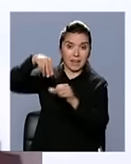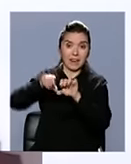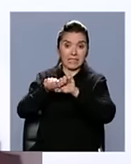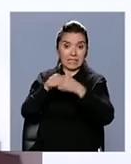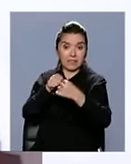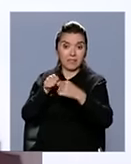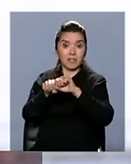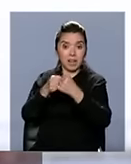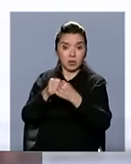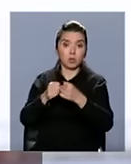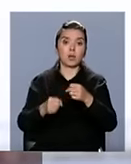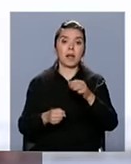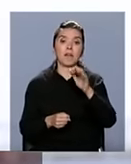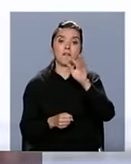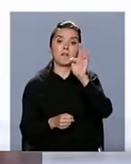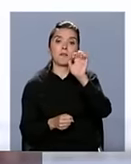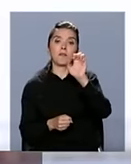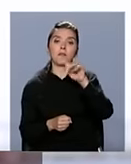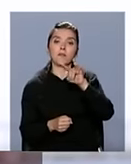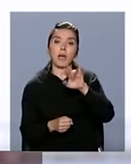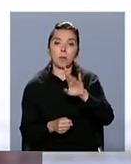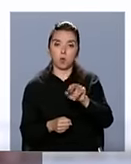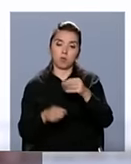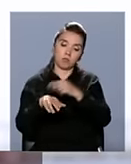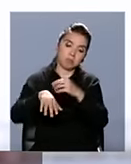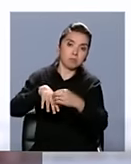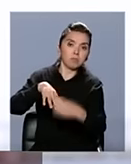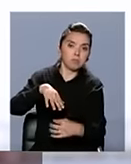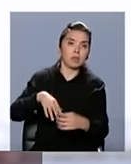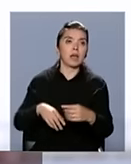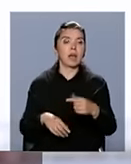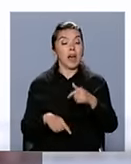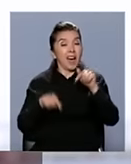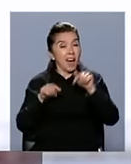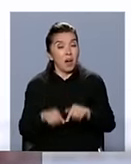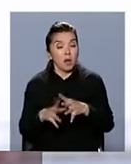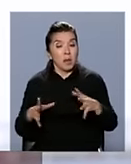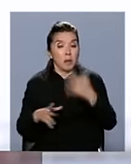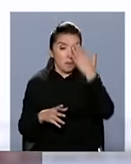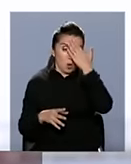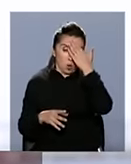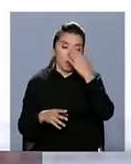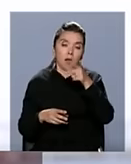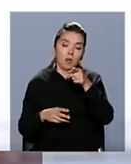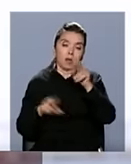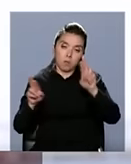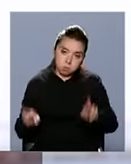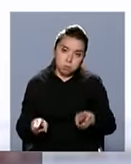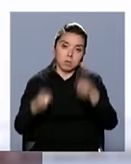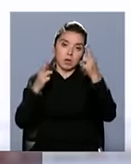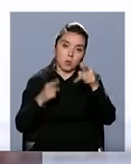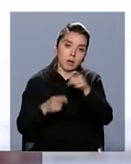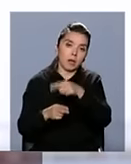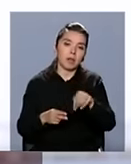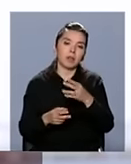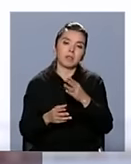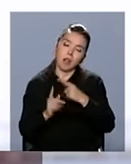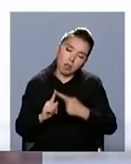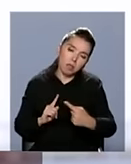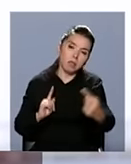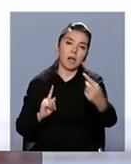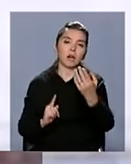y tibia peroné. Lo que más nos preocupa ahora es la recuperación de los chiquillos, que va a ser larga, va a ser dolorosa,